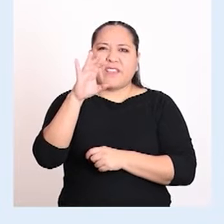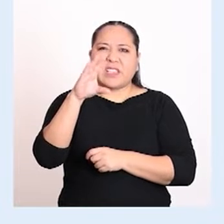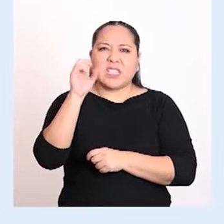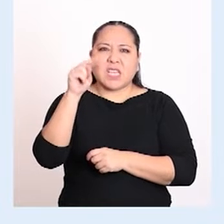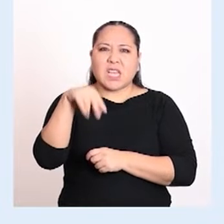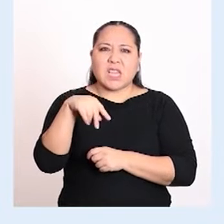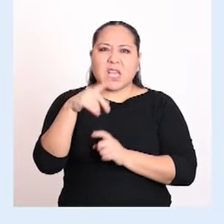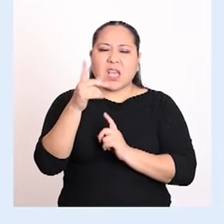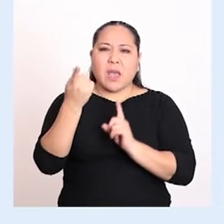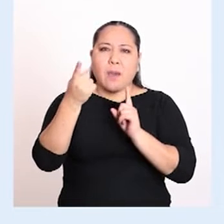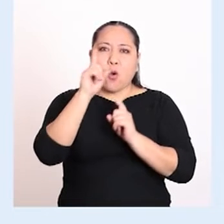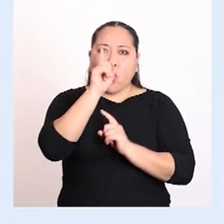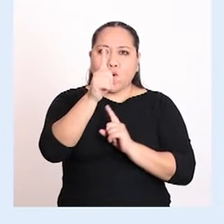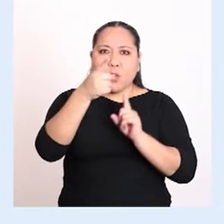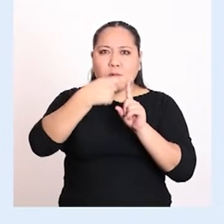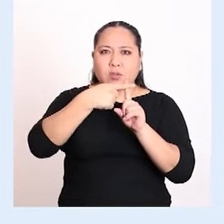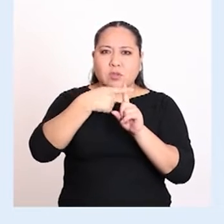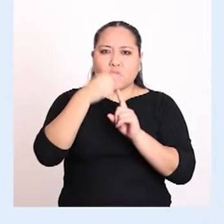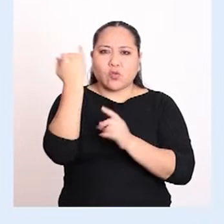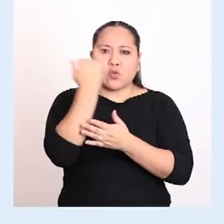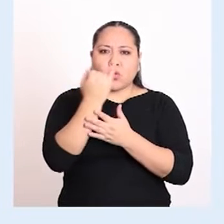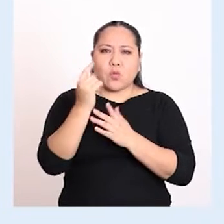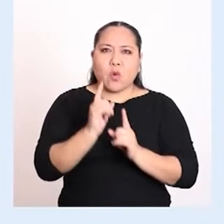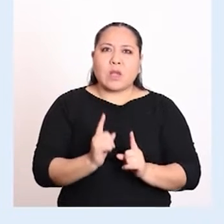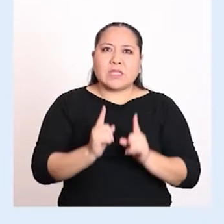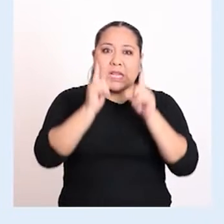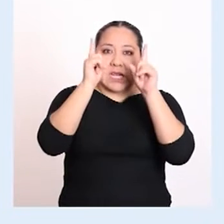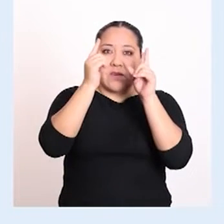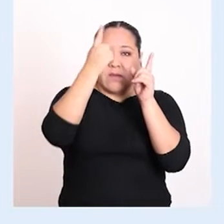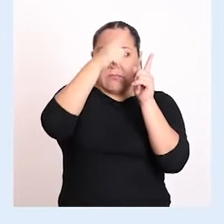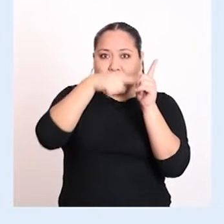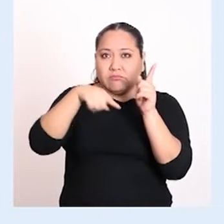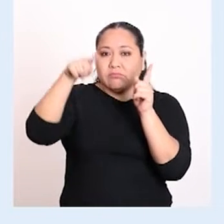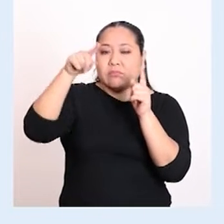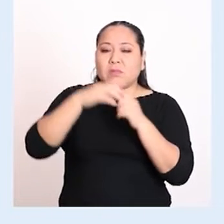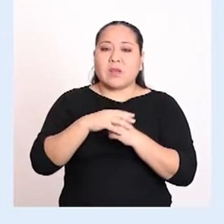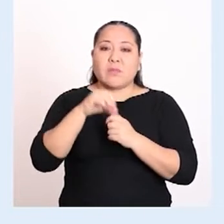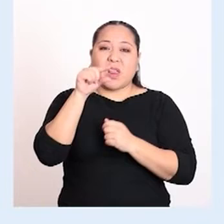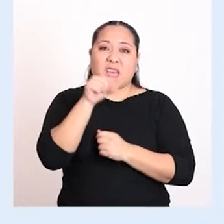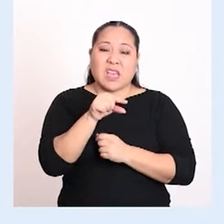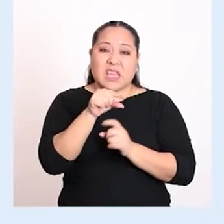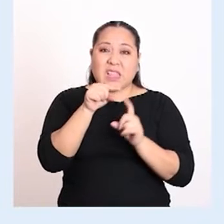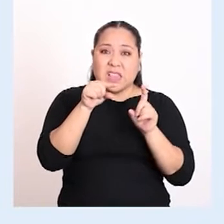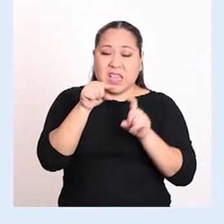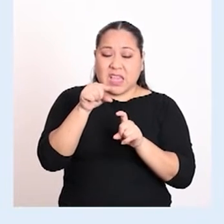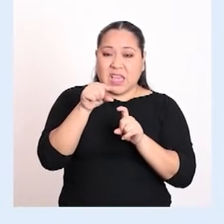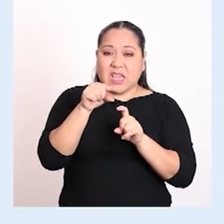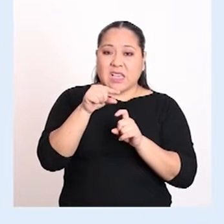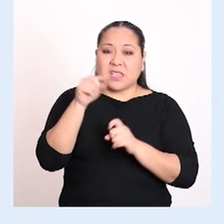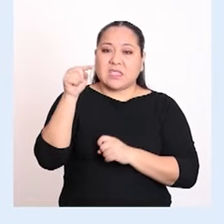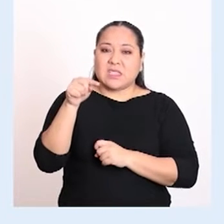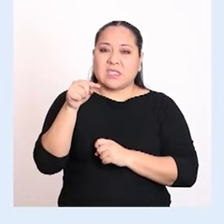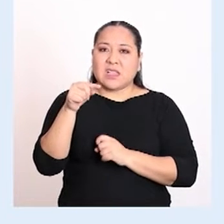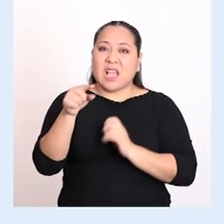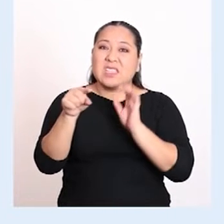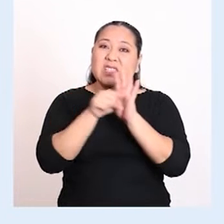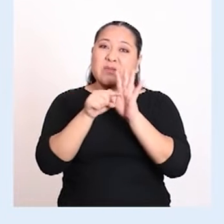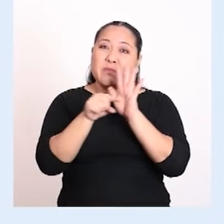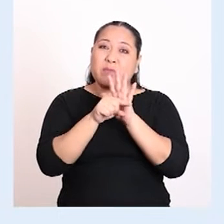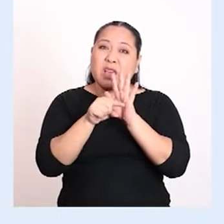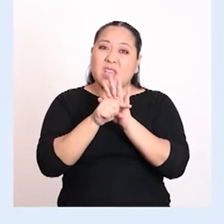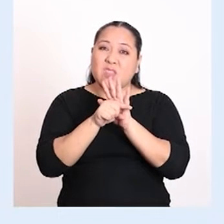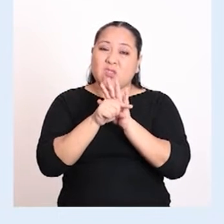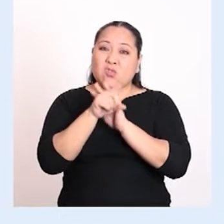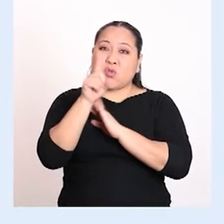al cuadrado es 1 positivo y su gráfica se abre hacia arriba, y para la función g de x, el coeficiente que acompaña a x